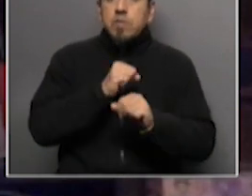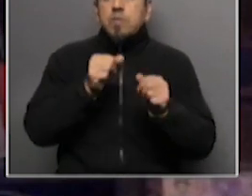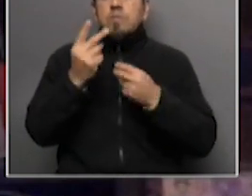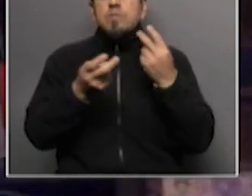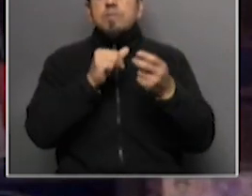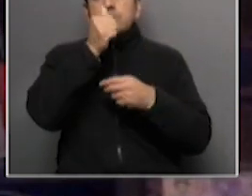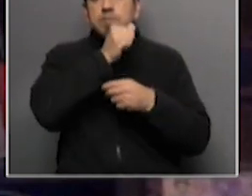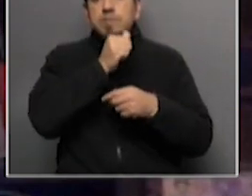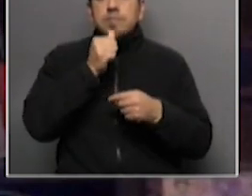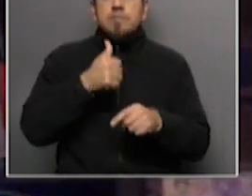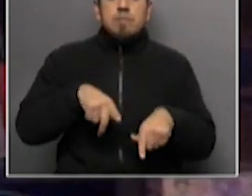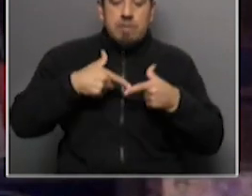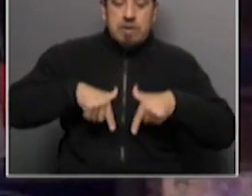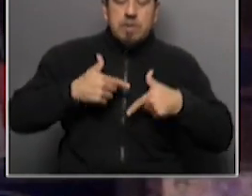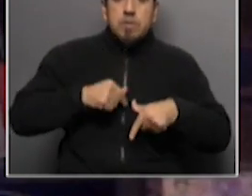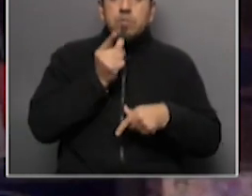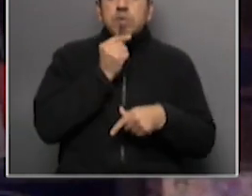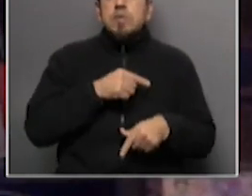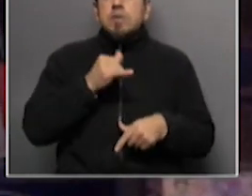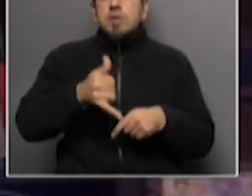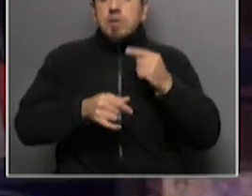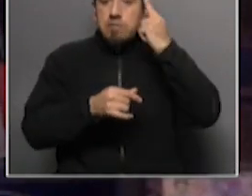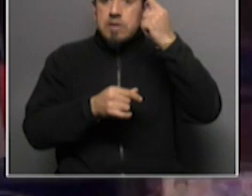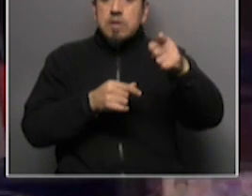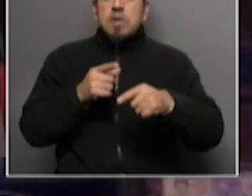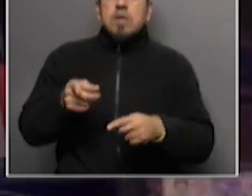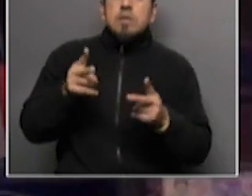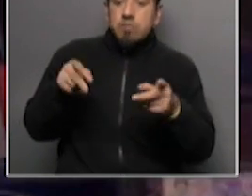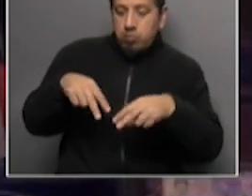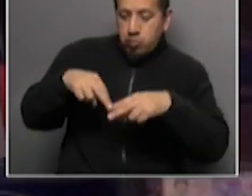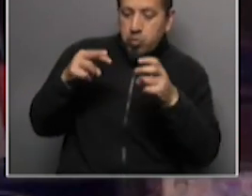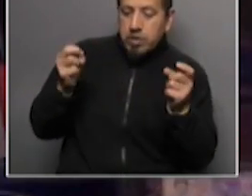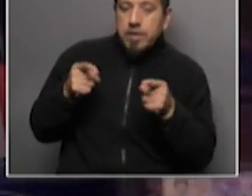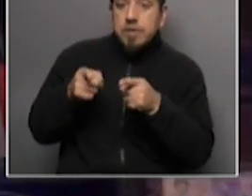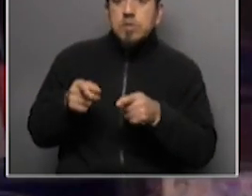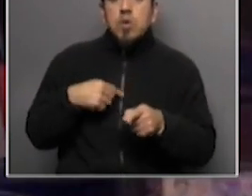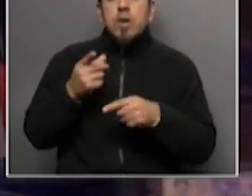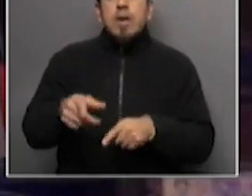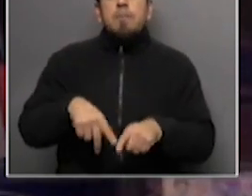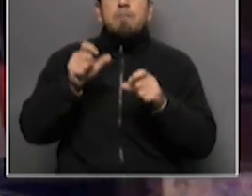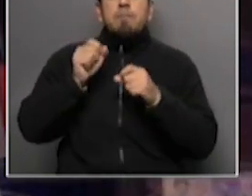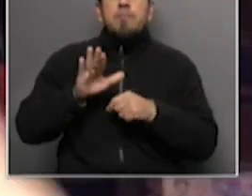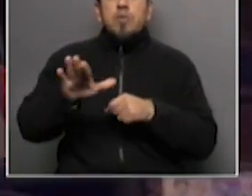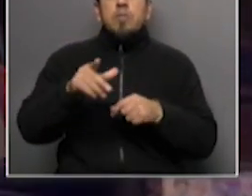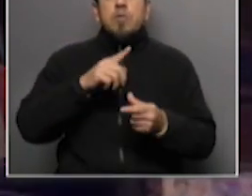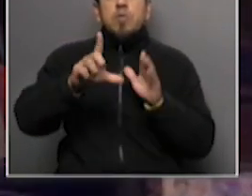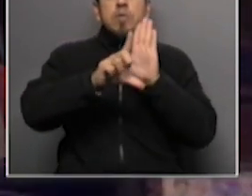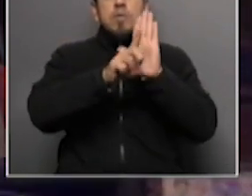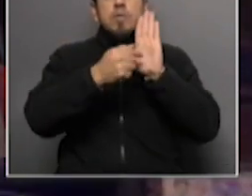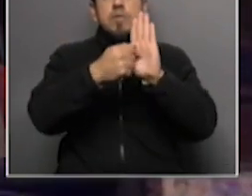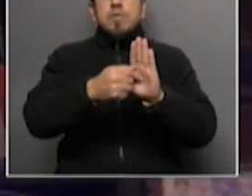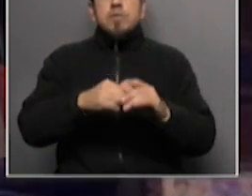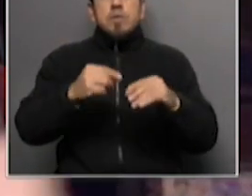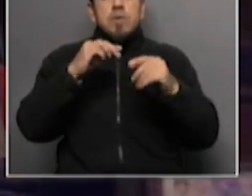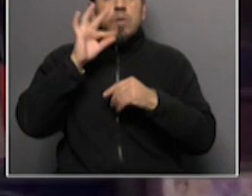el Ministerio del Interior está convencido que tiene que ir por ahí, pero, bueno, el propio país, la propia legislación sobre